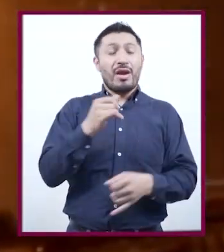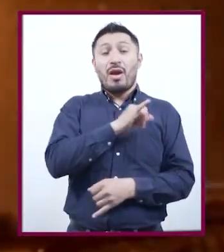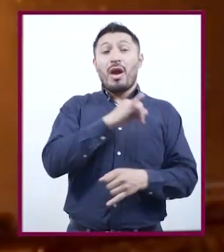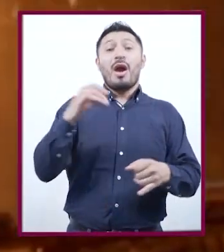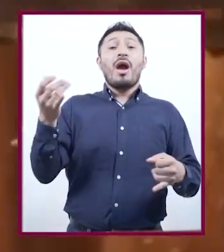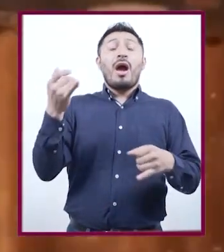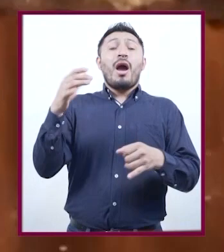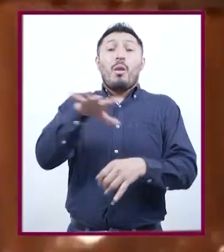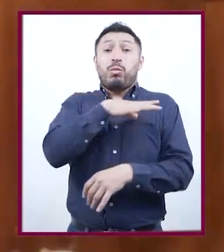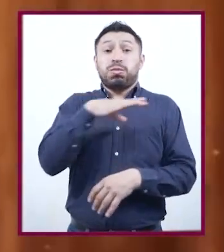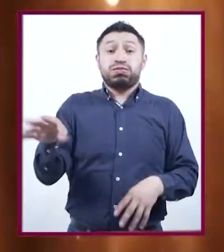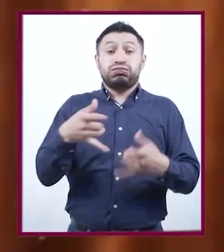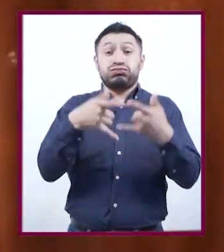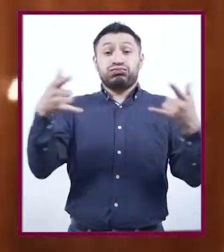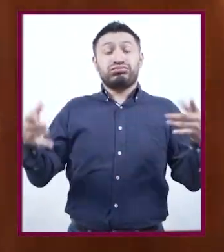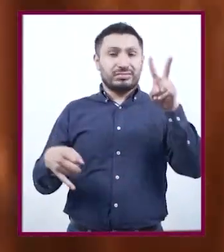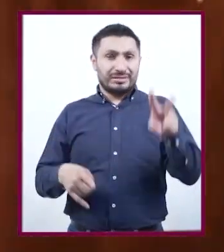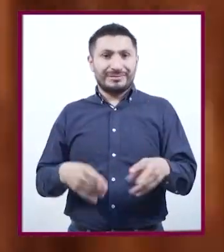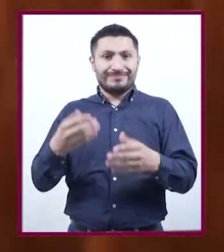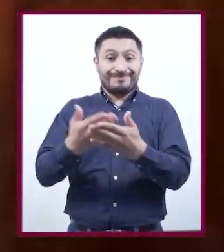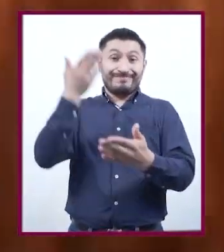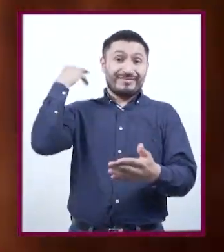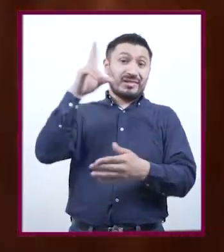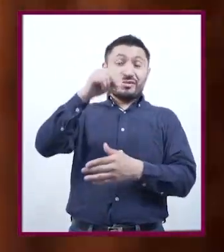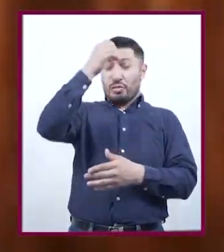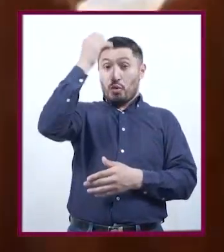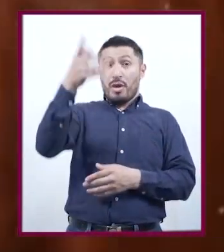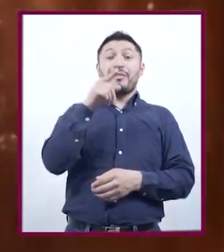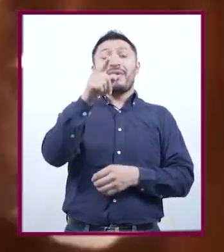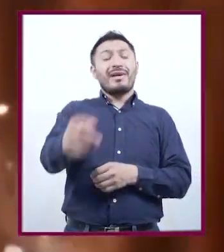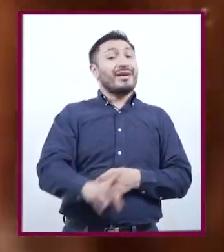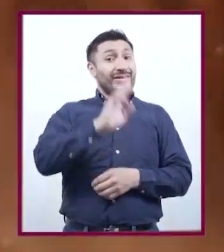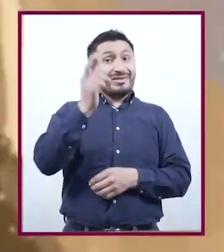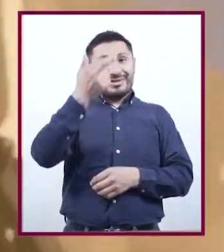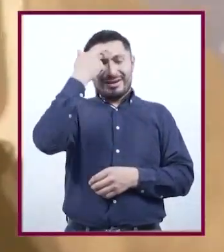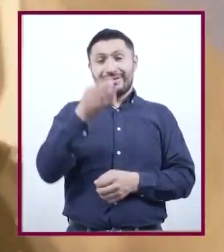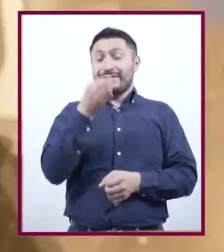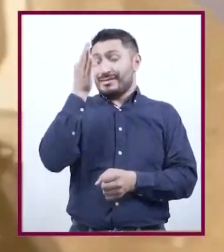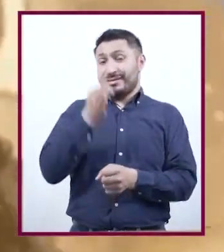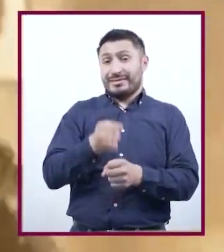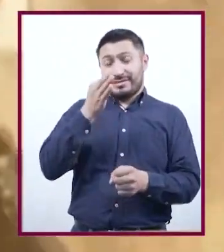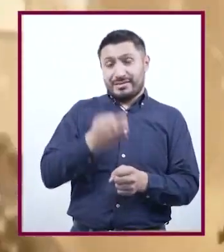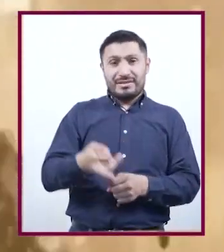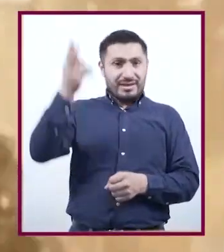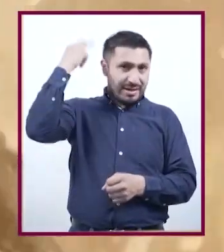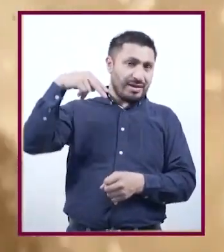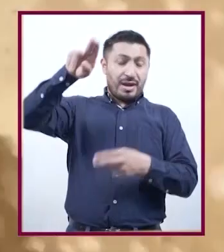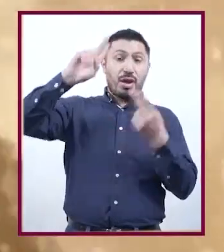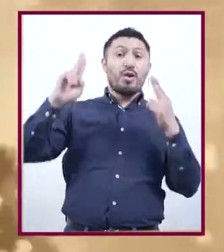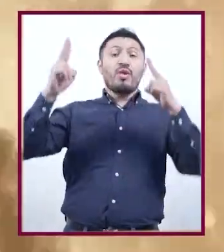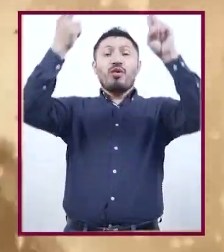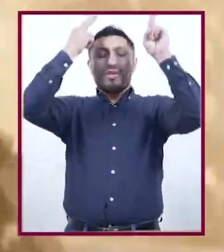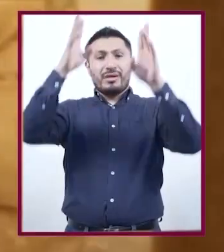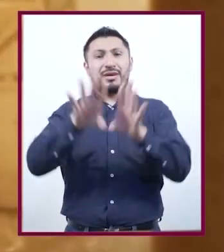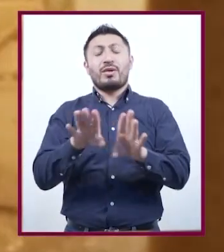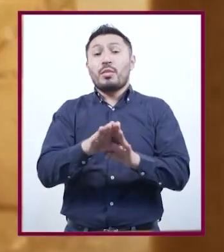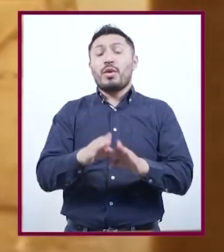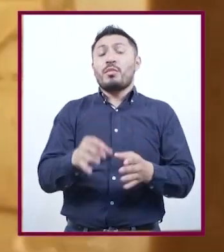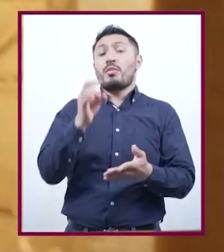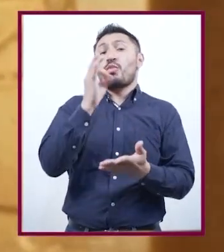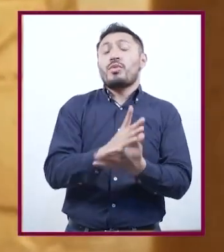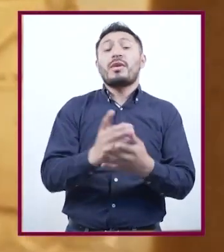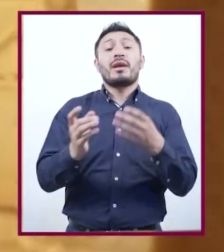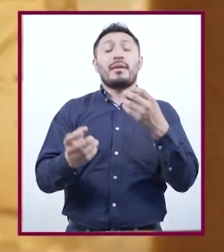espacio. ¡Qué increíble historia!, ¿verdad? Como el pasado no ha pasado, conéctate. En la actualidad, los viajes